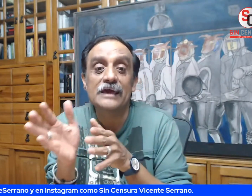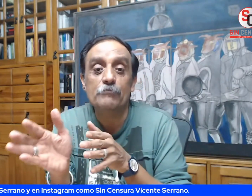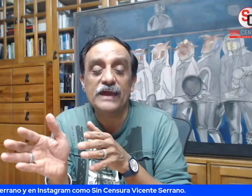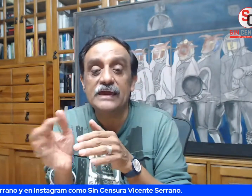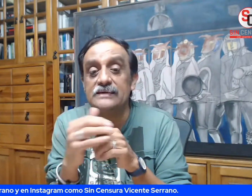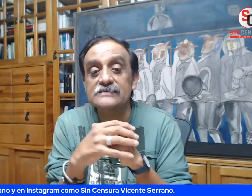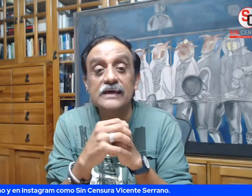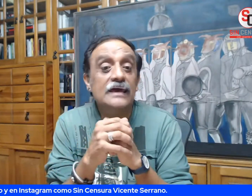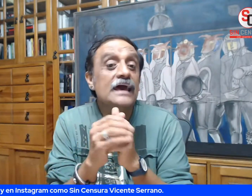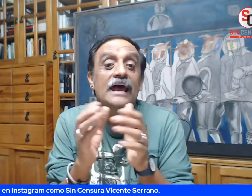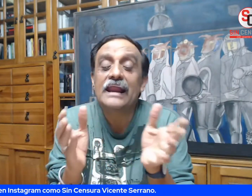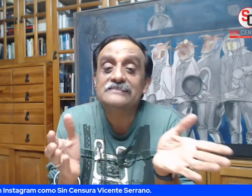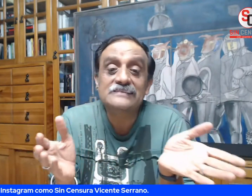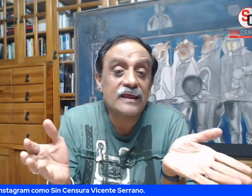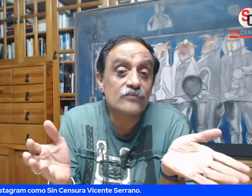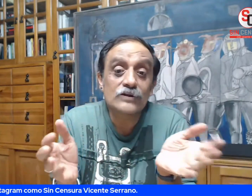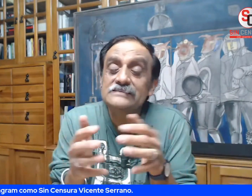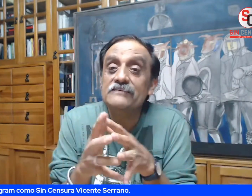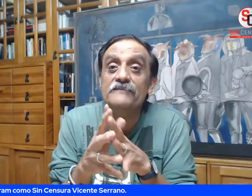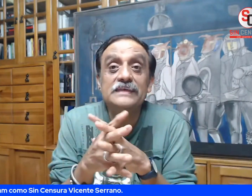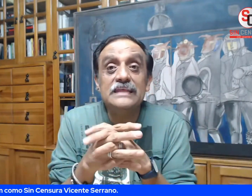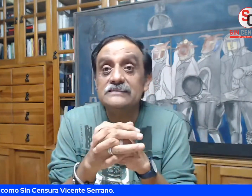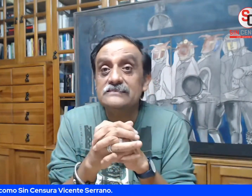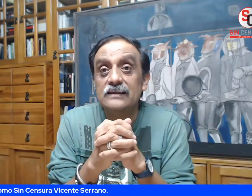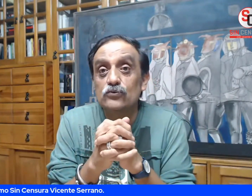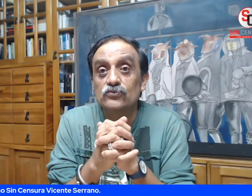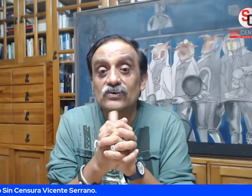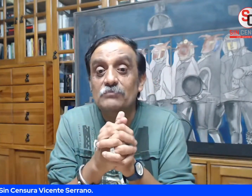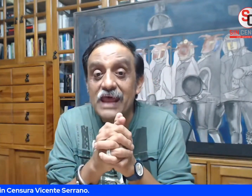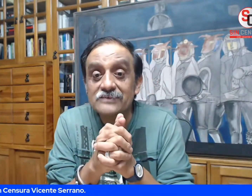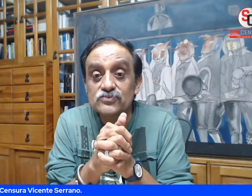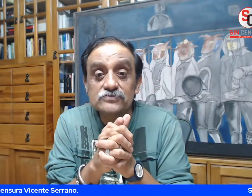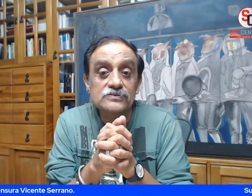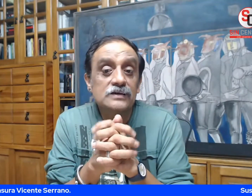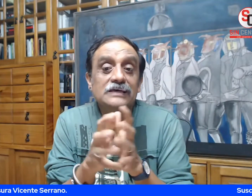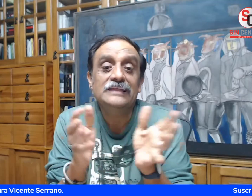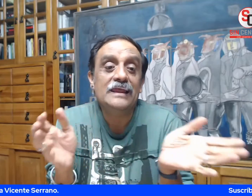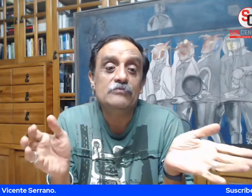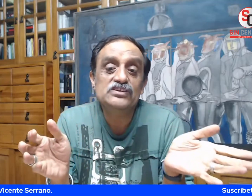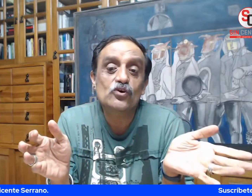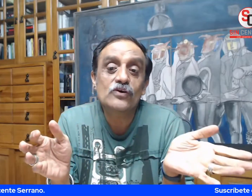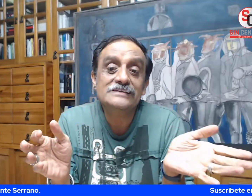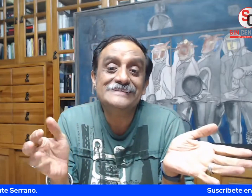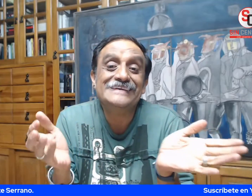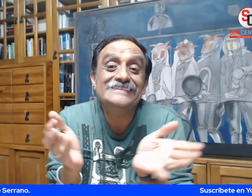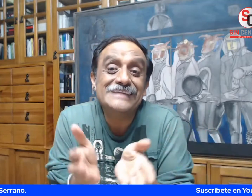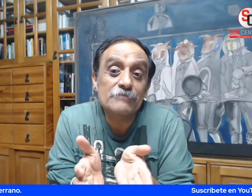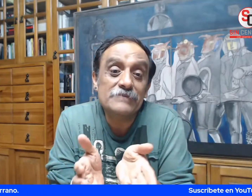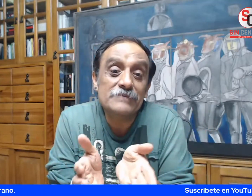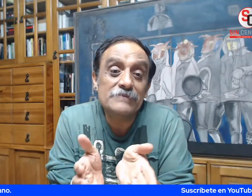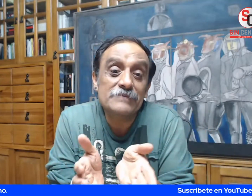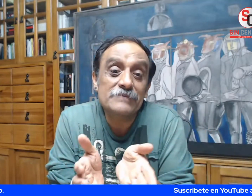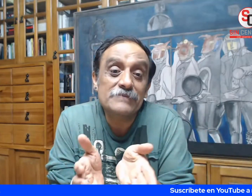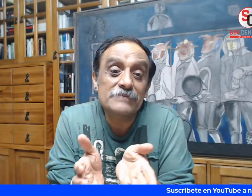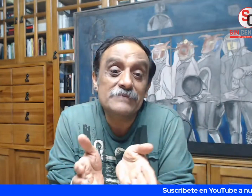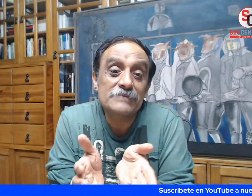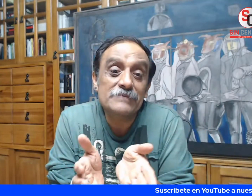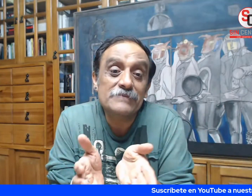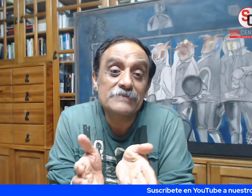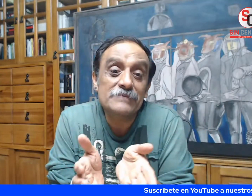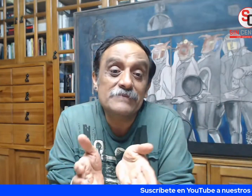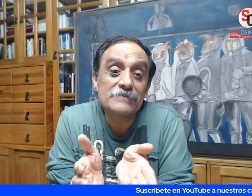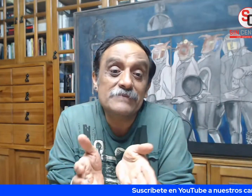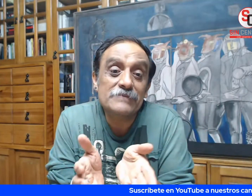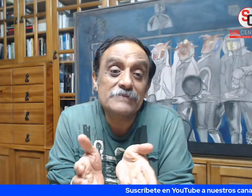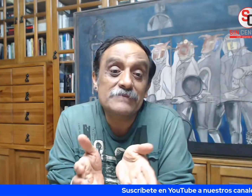sistemas GPS, rastreadores de fitness en los gimnasios, televisores, sistemas de gestión de motores